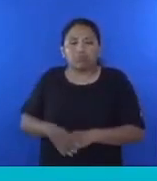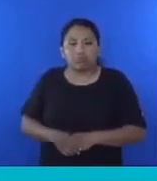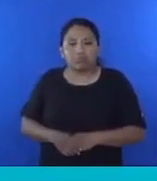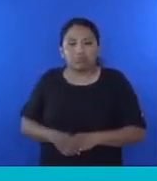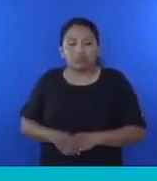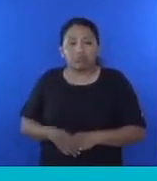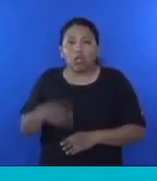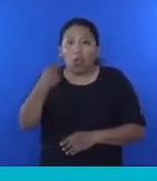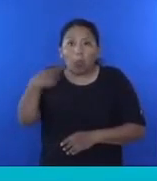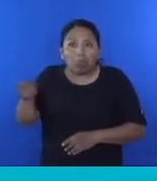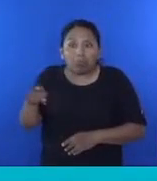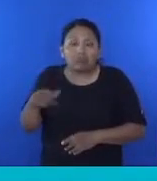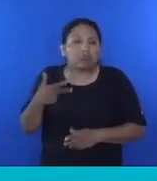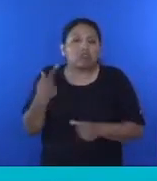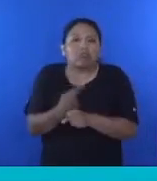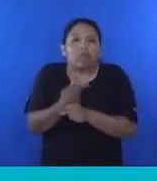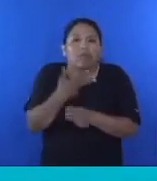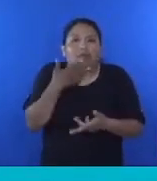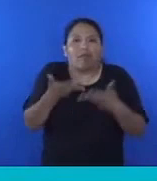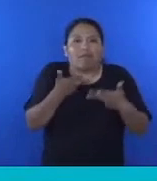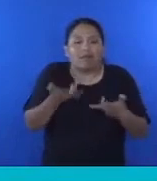algo no se conoce, no se puede hablar.